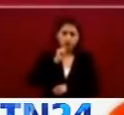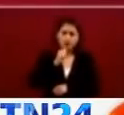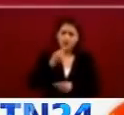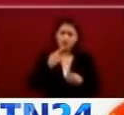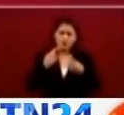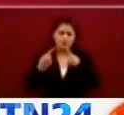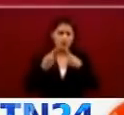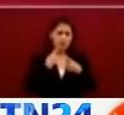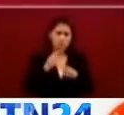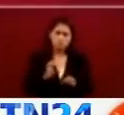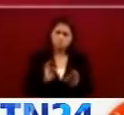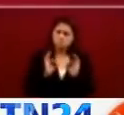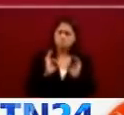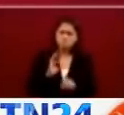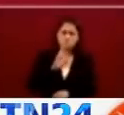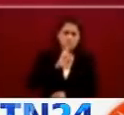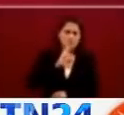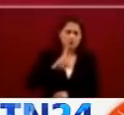otros medios.